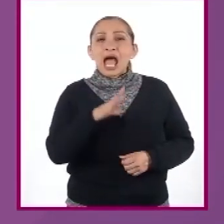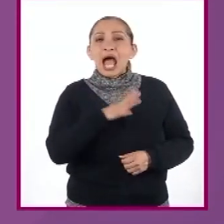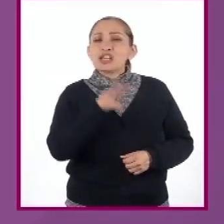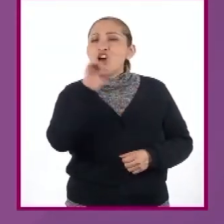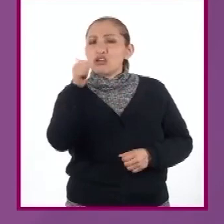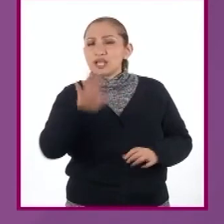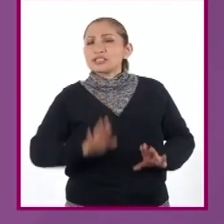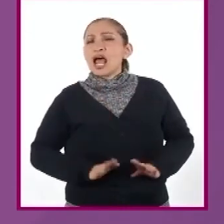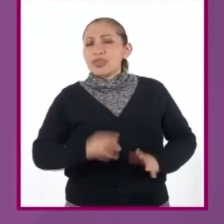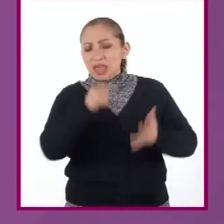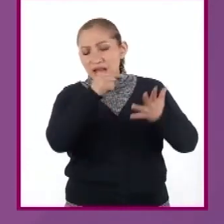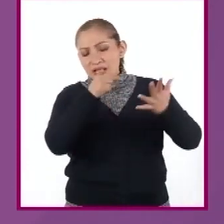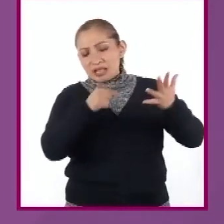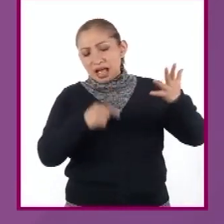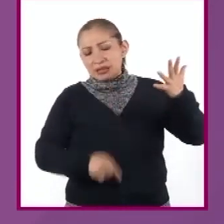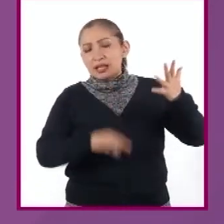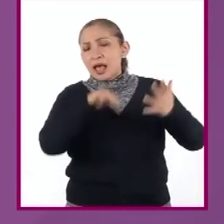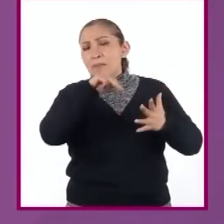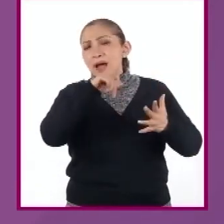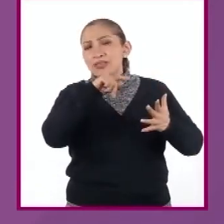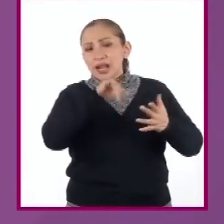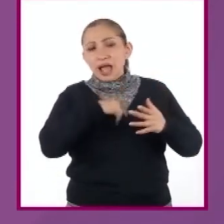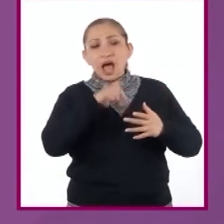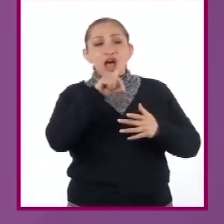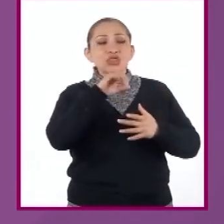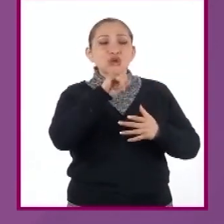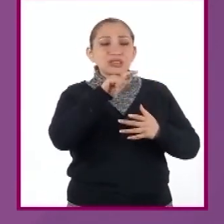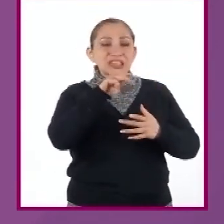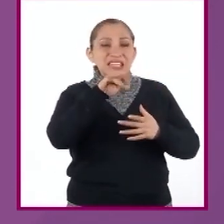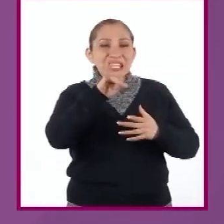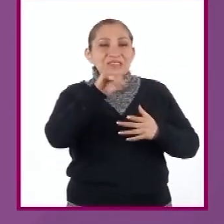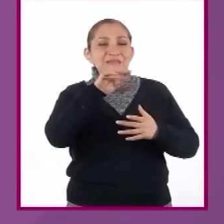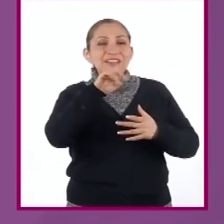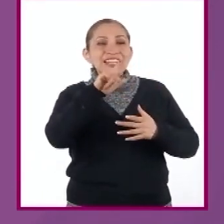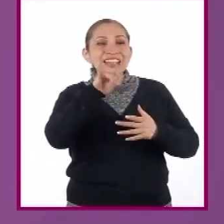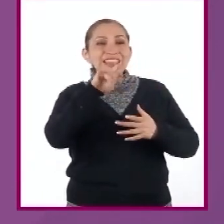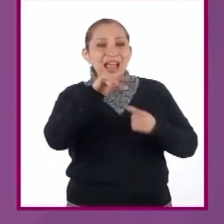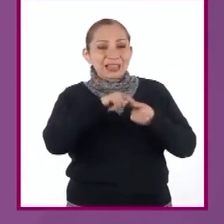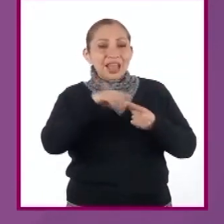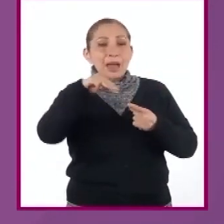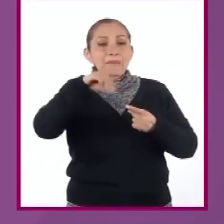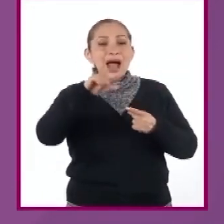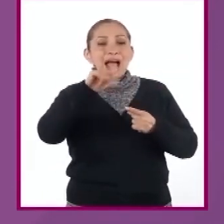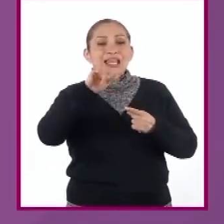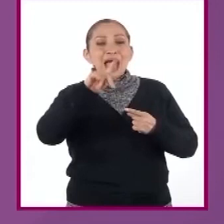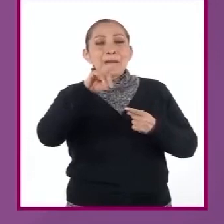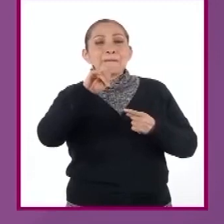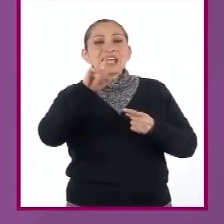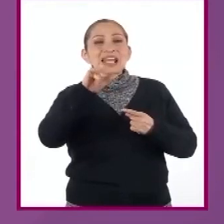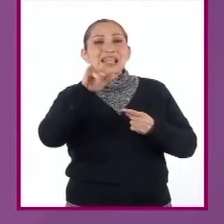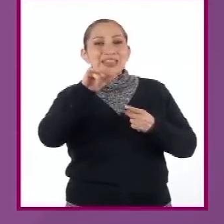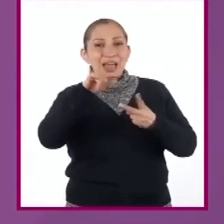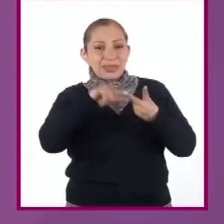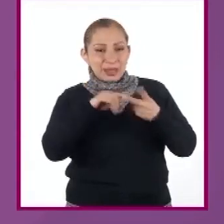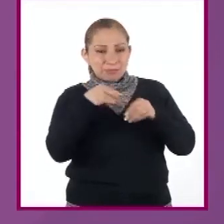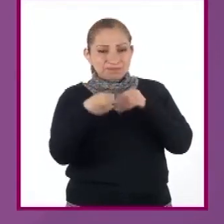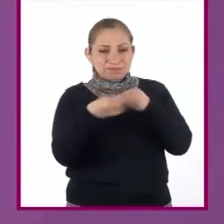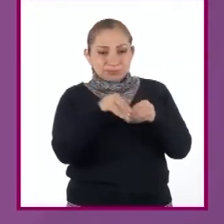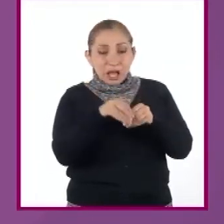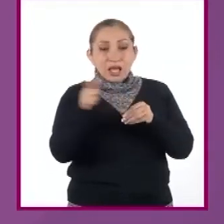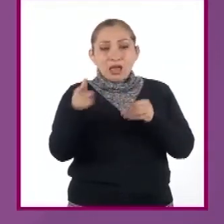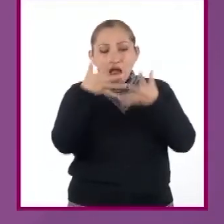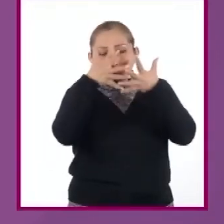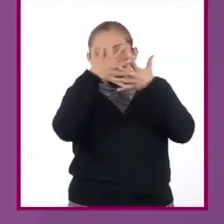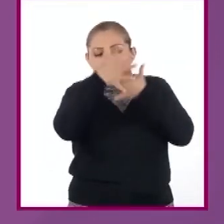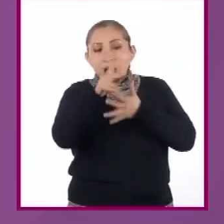Existen otras propiedades de la materia como la ductilidad, la maleabilidad y la